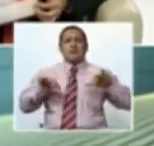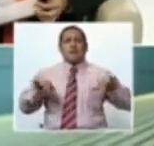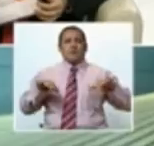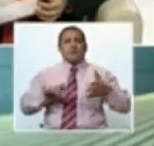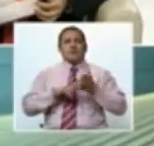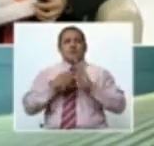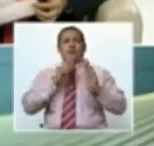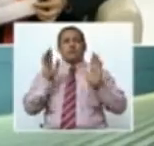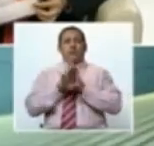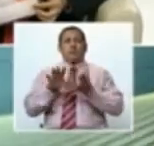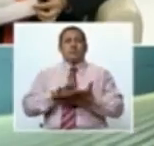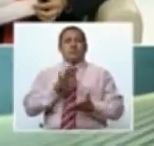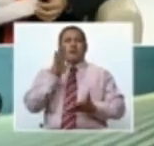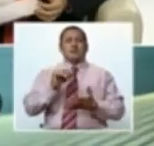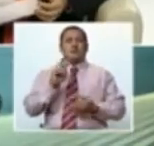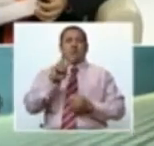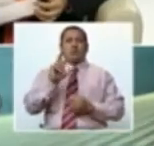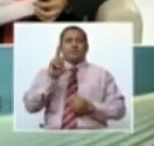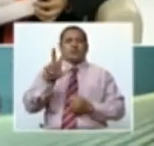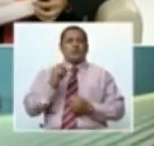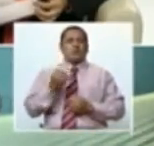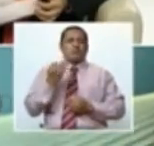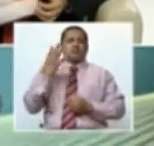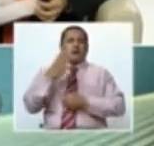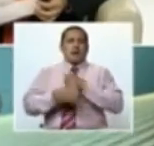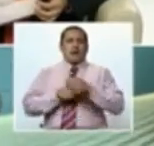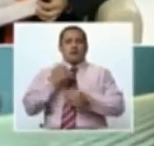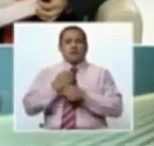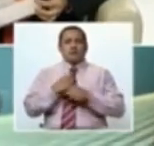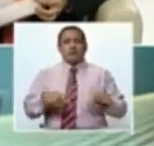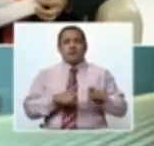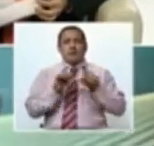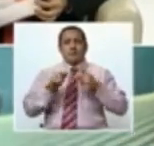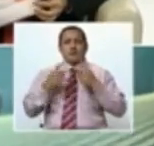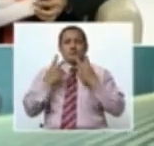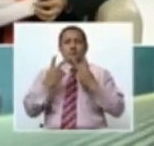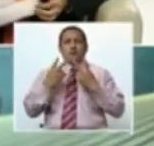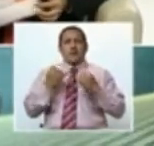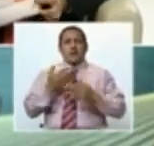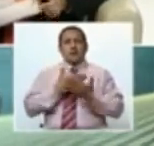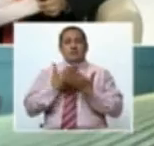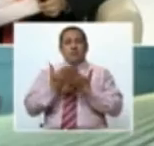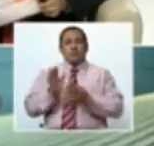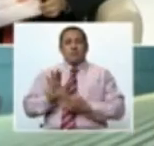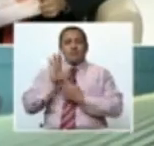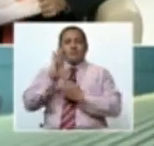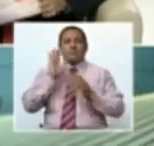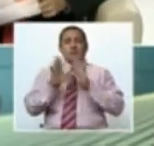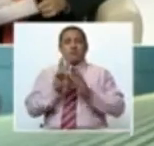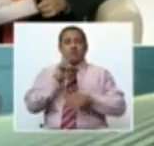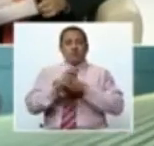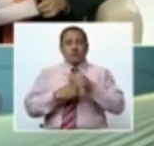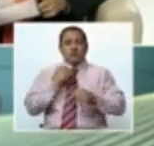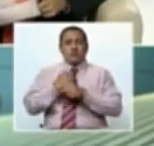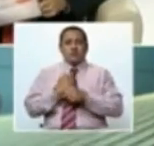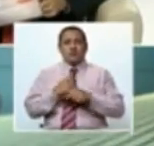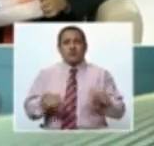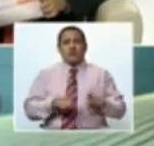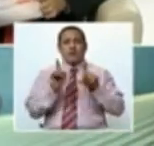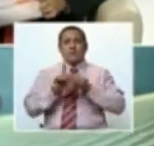separados por más de 2, 3 o muchos más años, ¿no? Entonces se estableció que bastaba 2